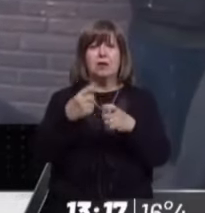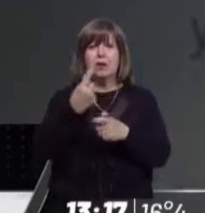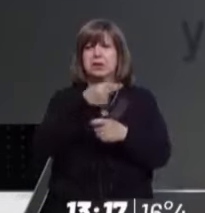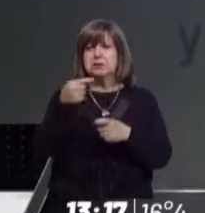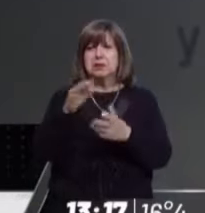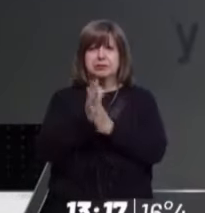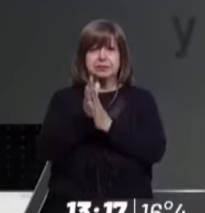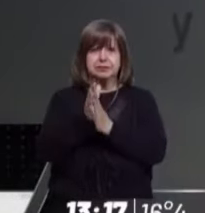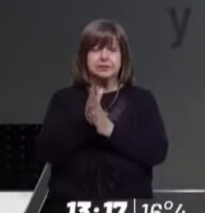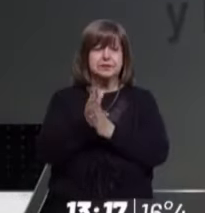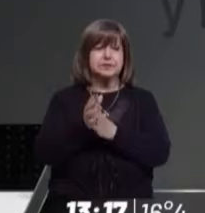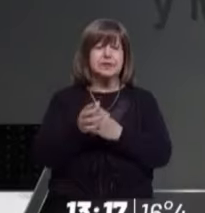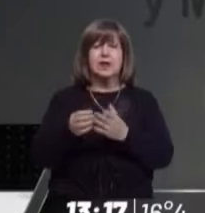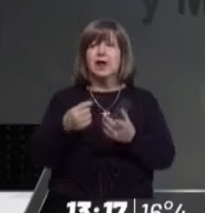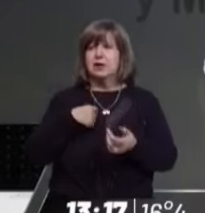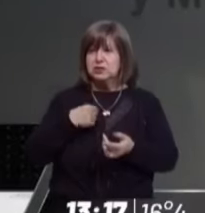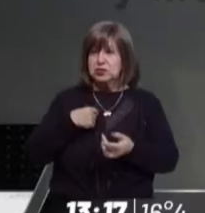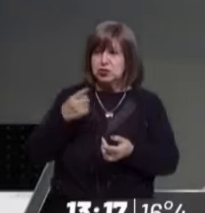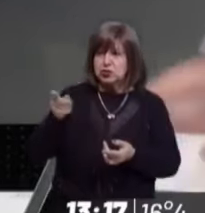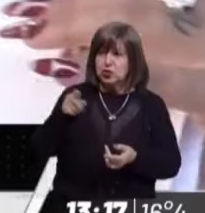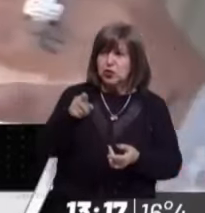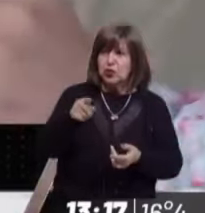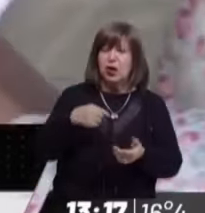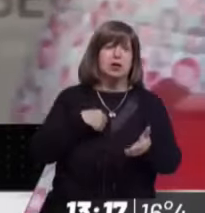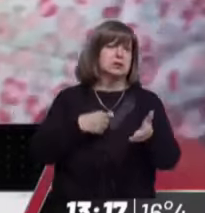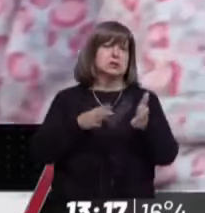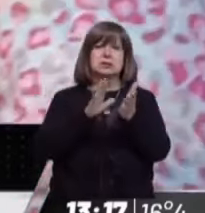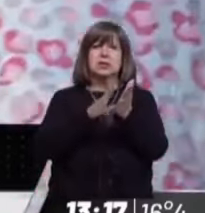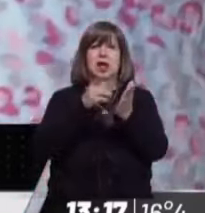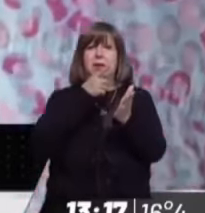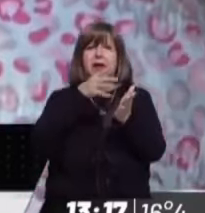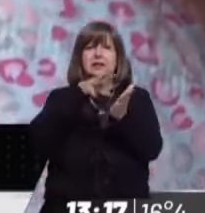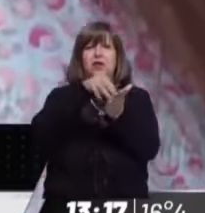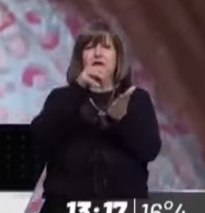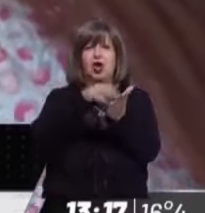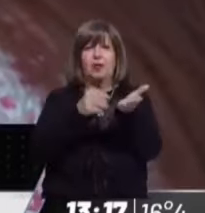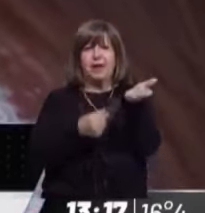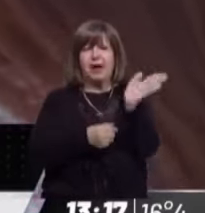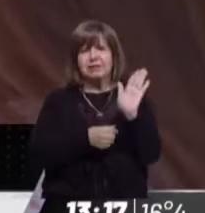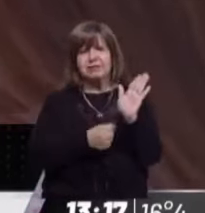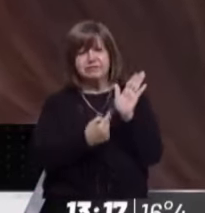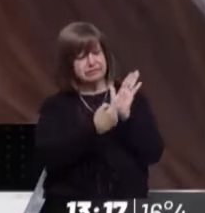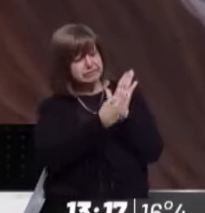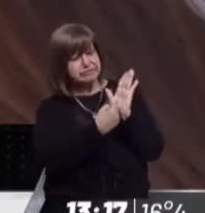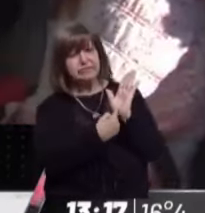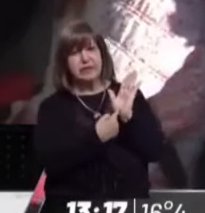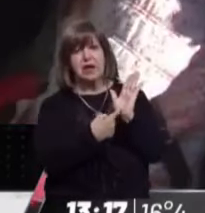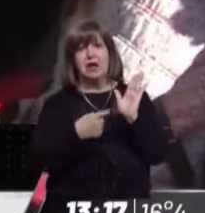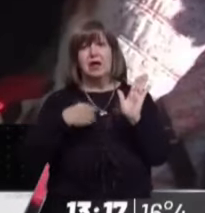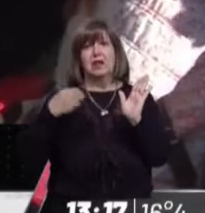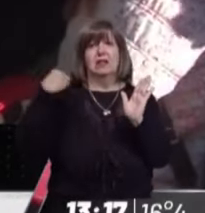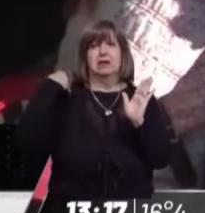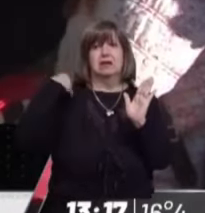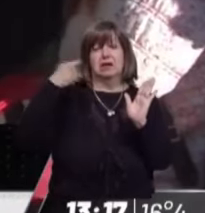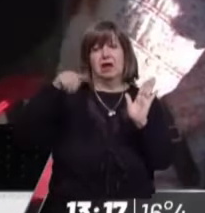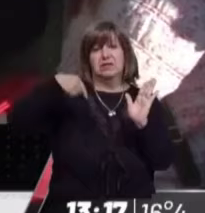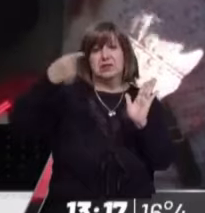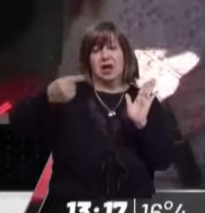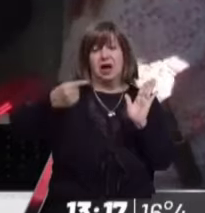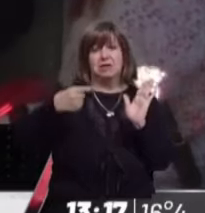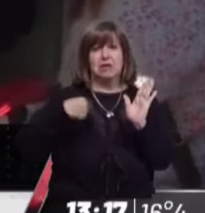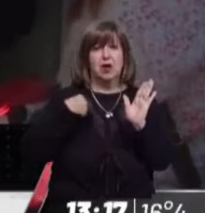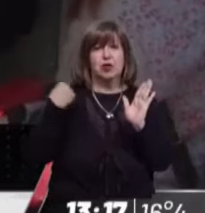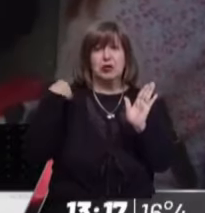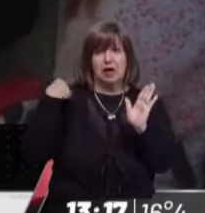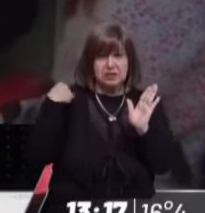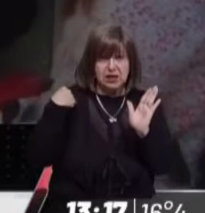duran ni una semana. Te dan un papel impreso que parece una fotocopia. Y bueno, cuando ellas tienen stock físico del plástico, supuestamente te van a... No